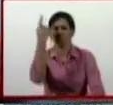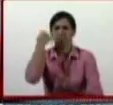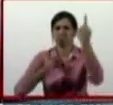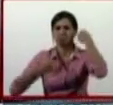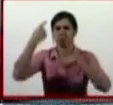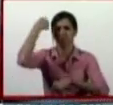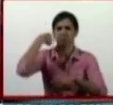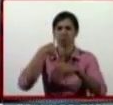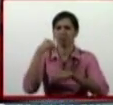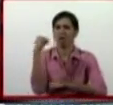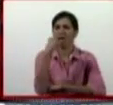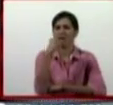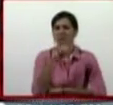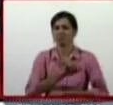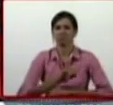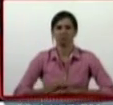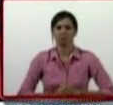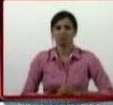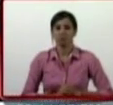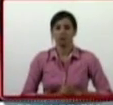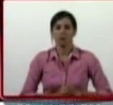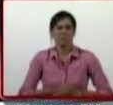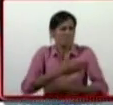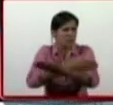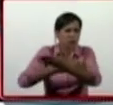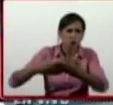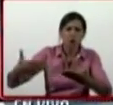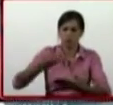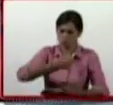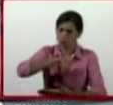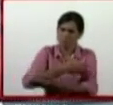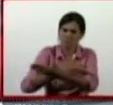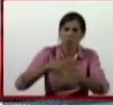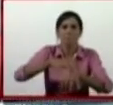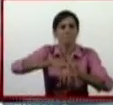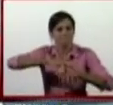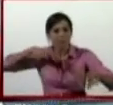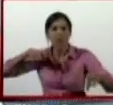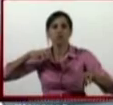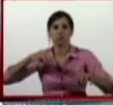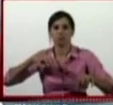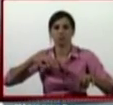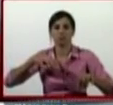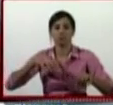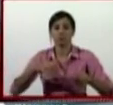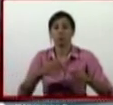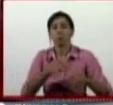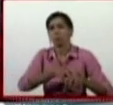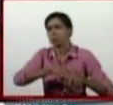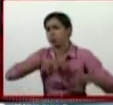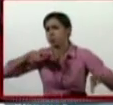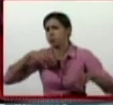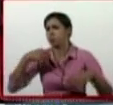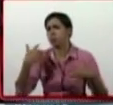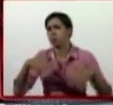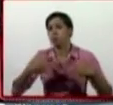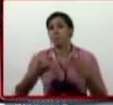de fascismo. Somos millones, somos mayoría, amplias mayorías, somos cada vez